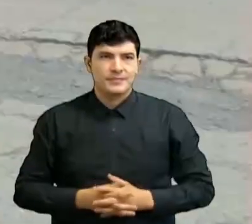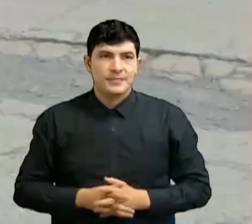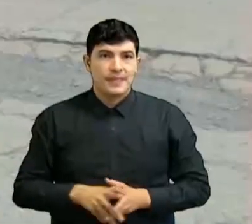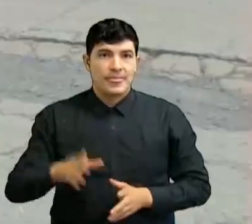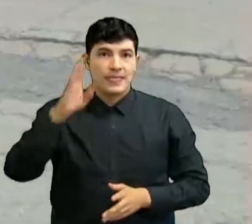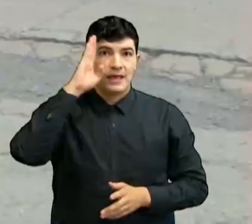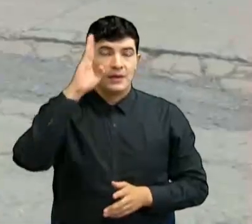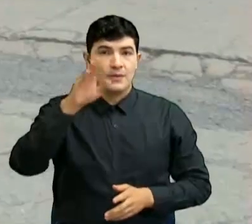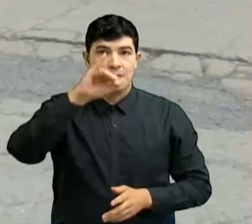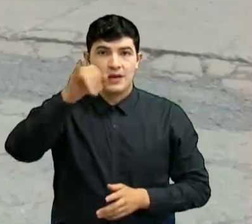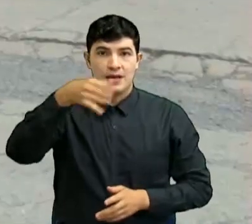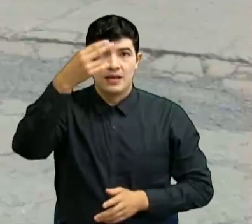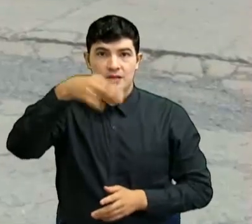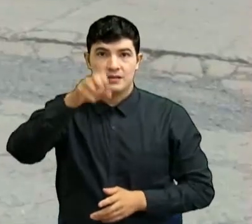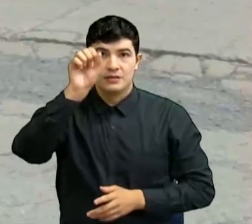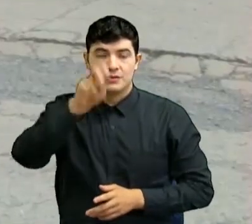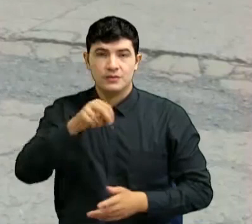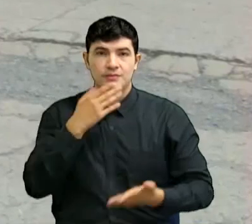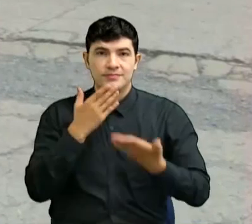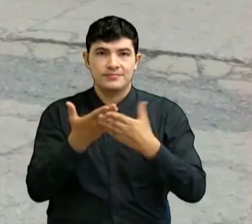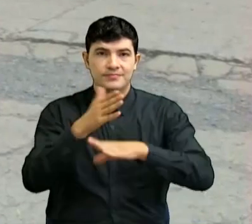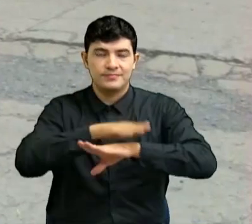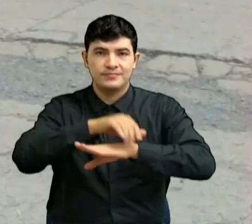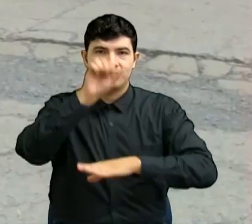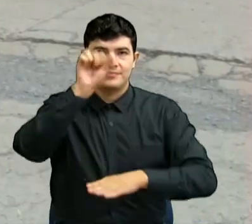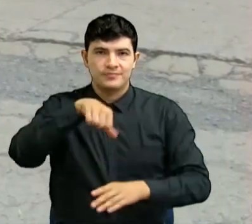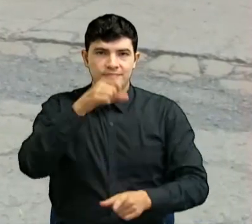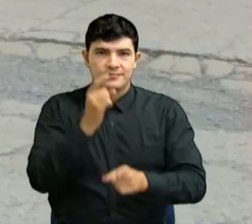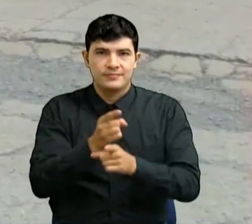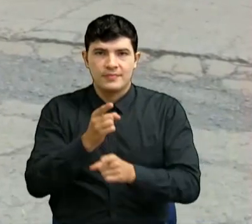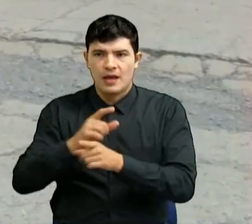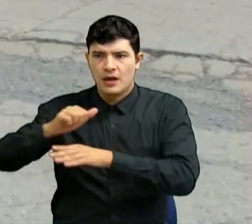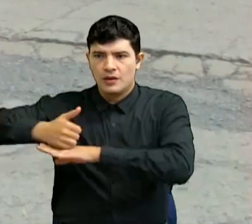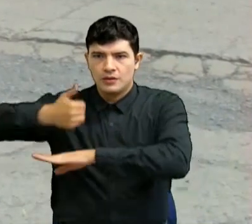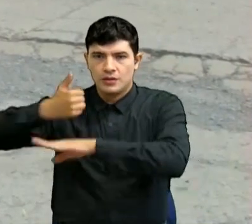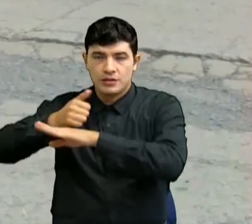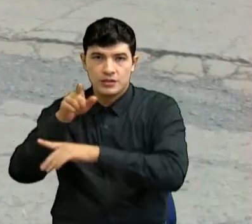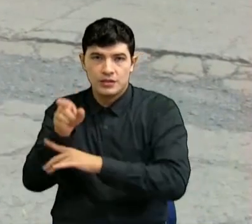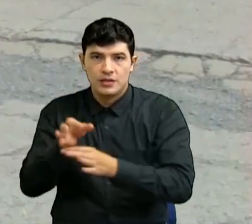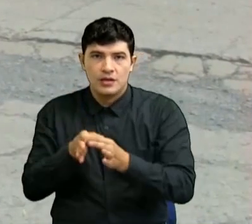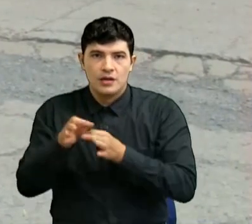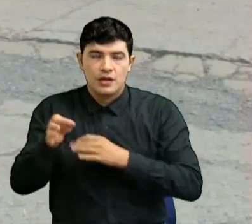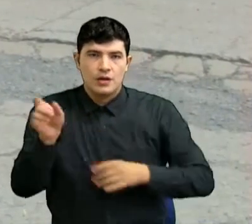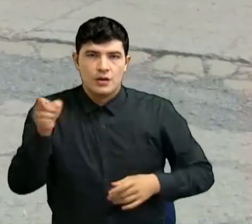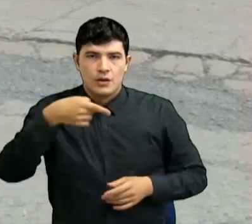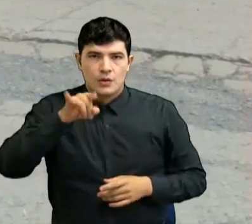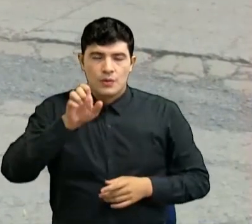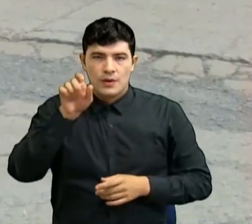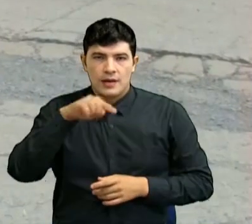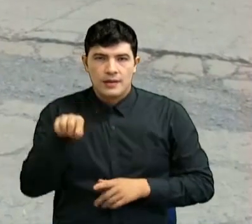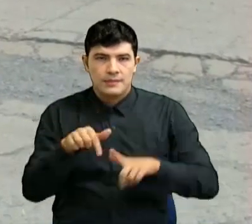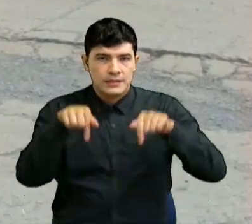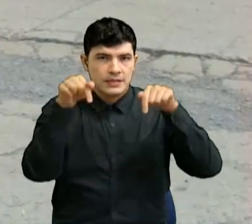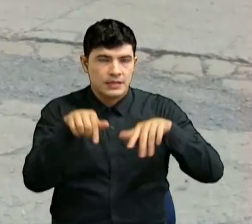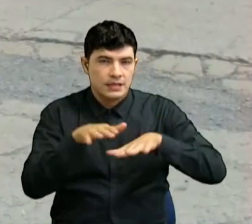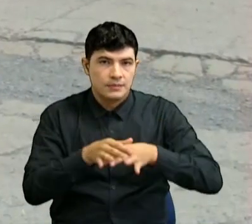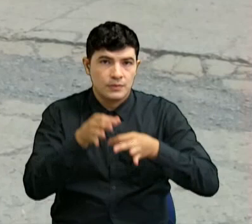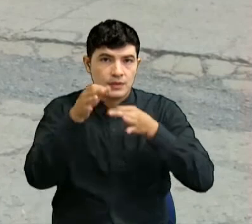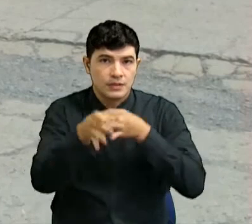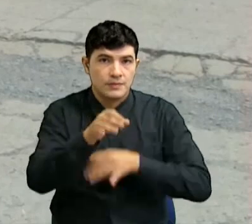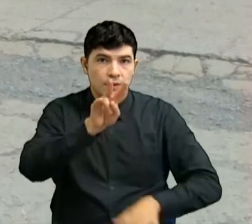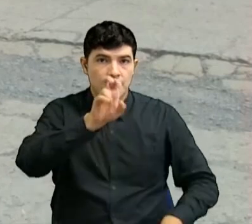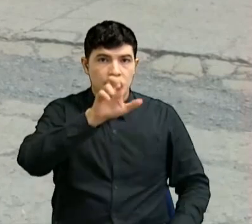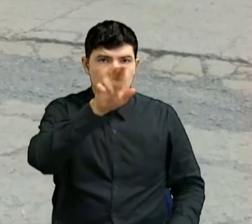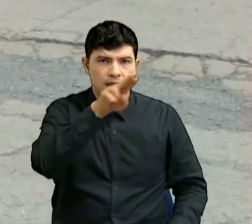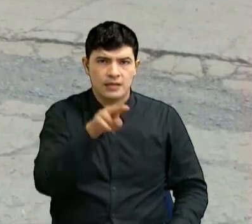Hola John, buena tarde. Pues las autoridades del municipio de Huepcha aquí en la provincia de Vélez manifestaron su